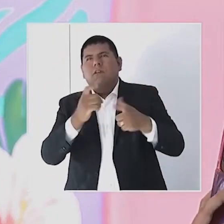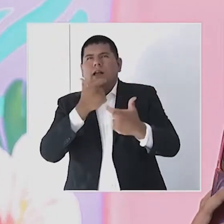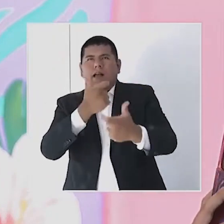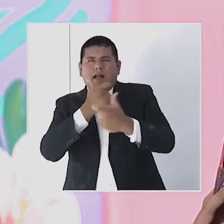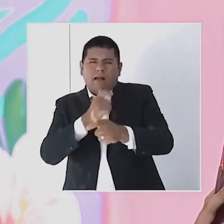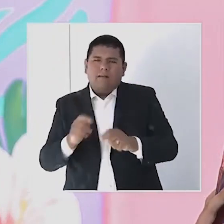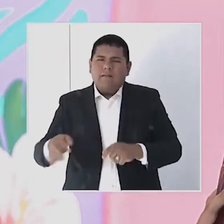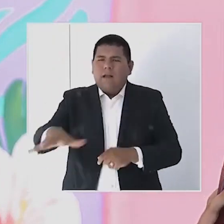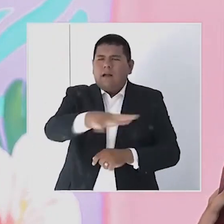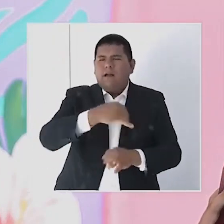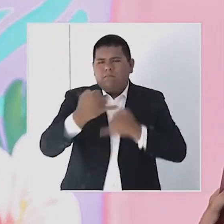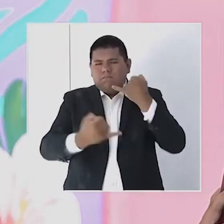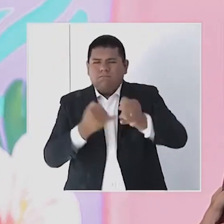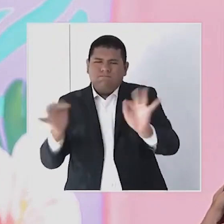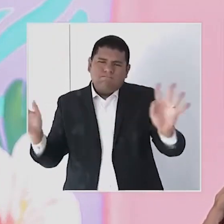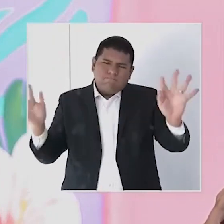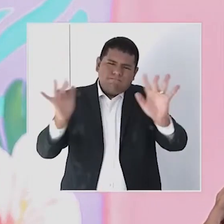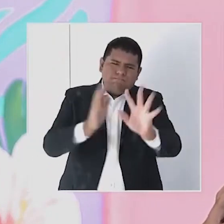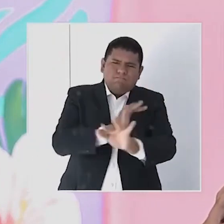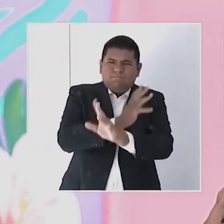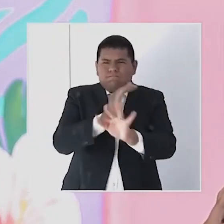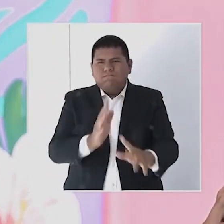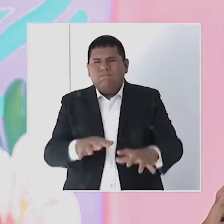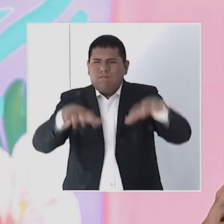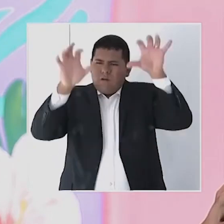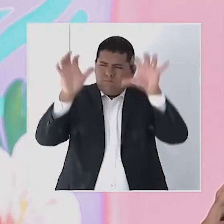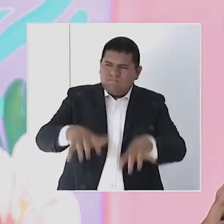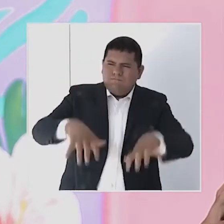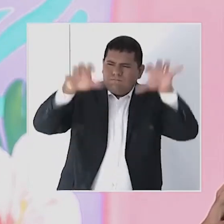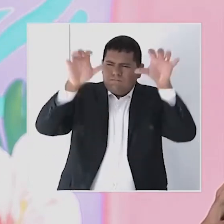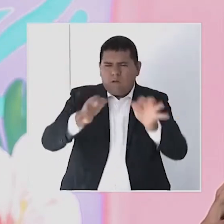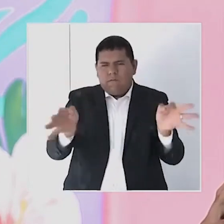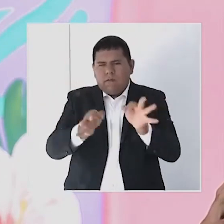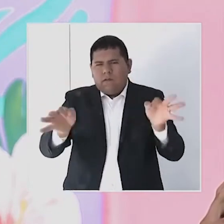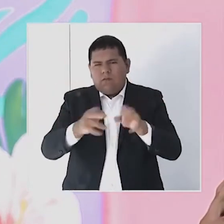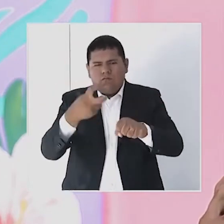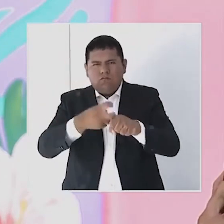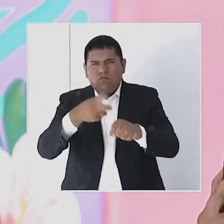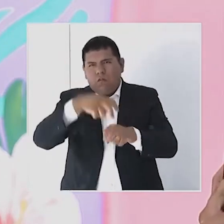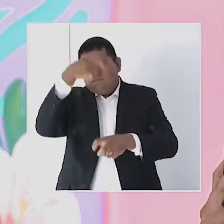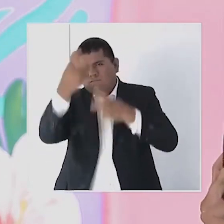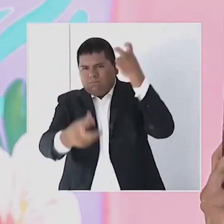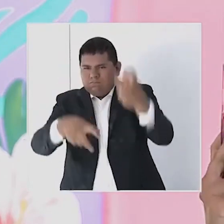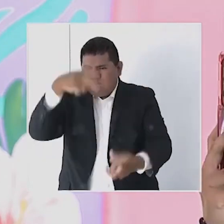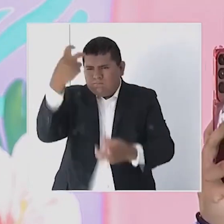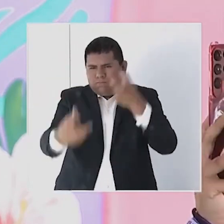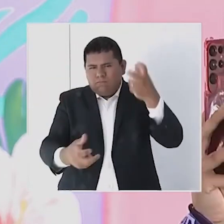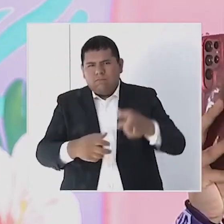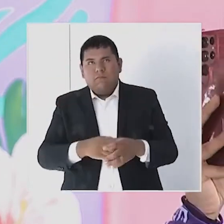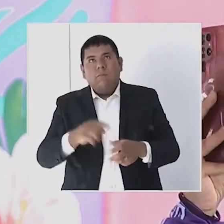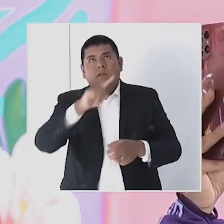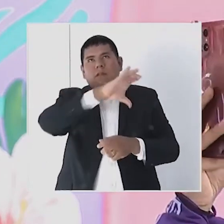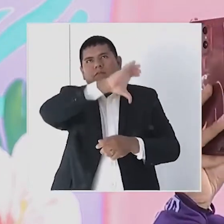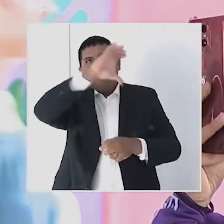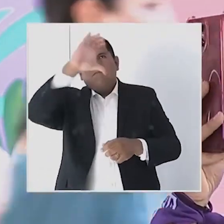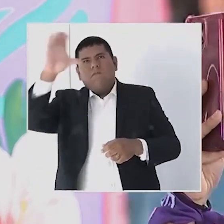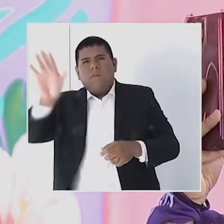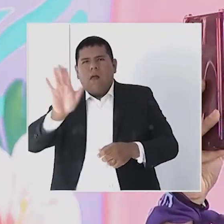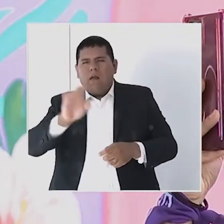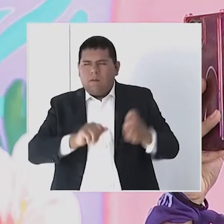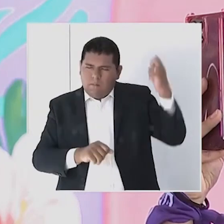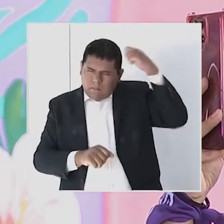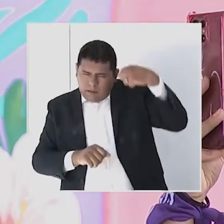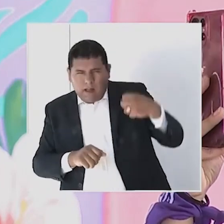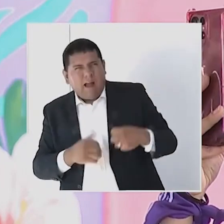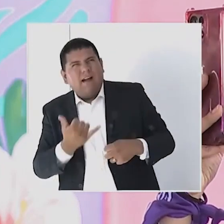el patio. Es lluvia de granizo. Desde el cielo nos lanzan coscorrones